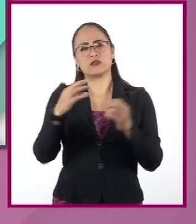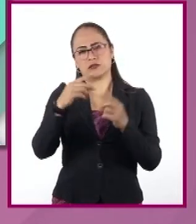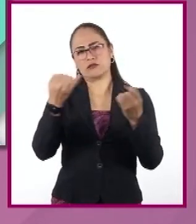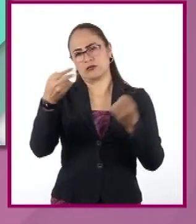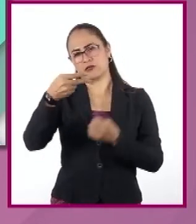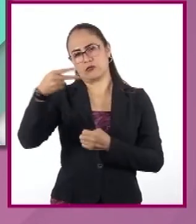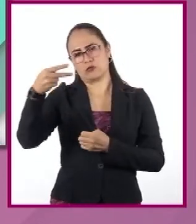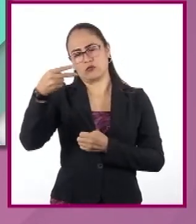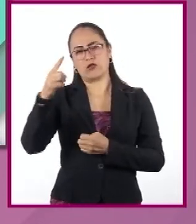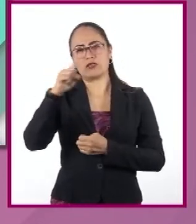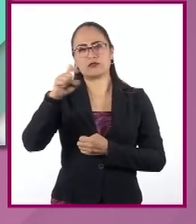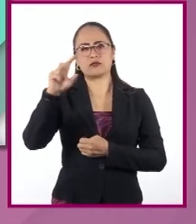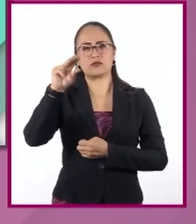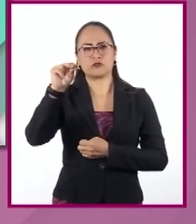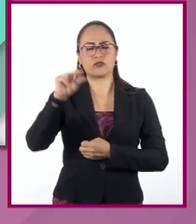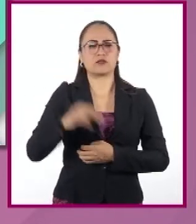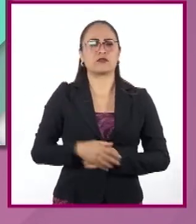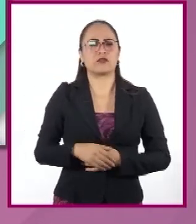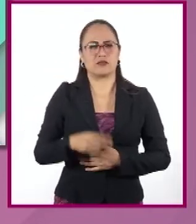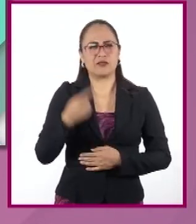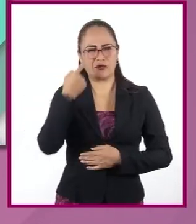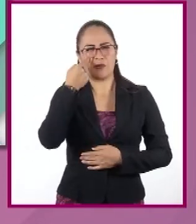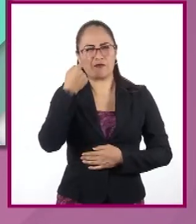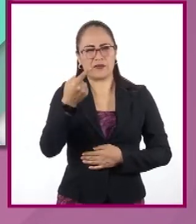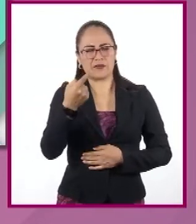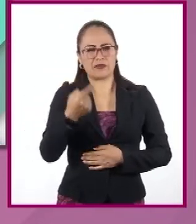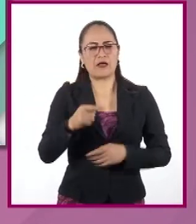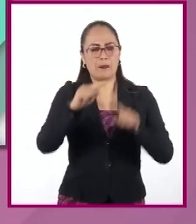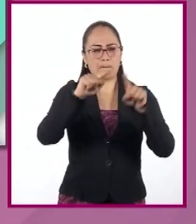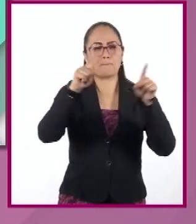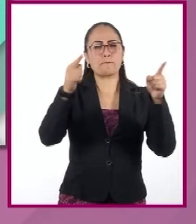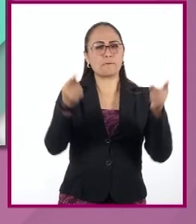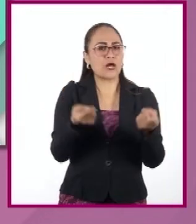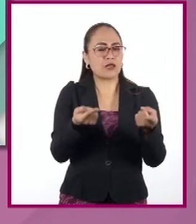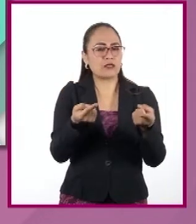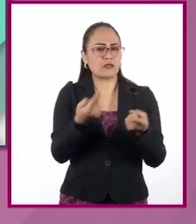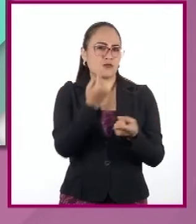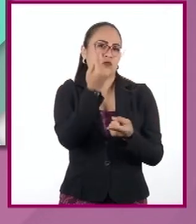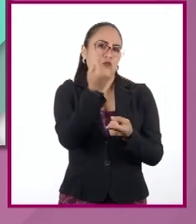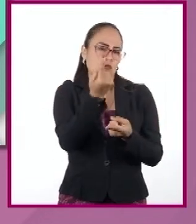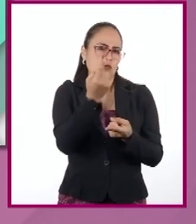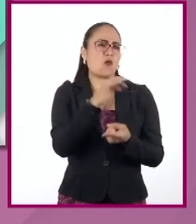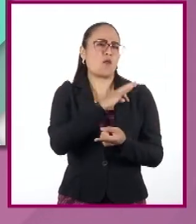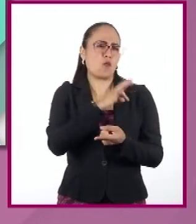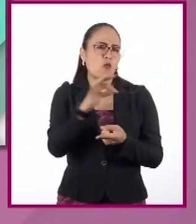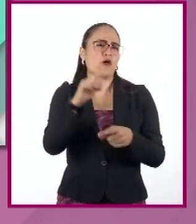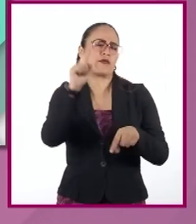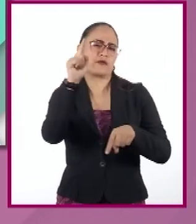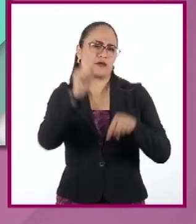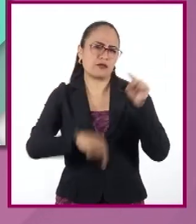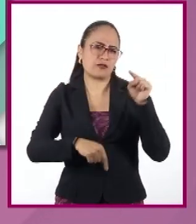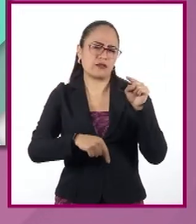180 grados. Como observamos, se tiene un paréntesis, el cual se puede eliminar